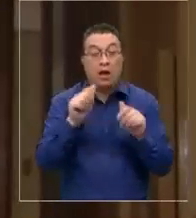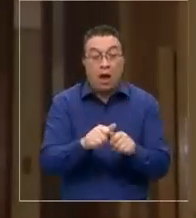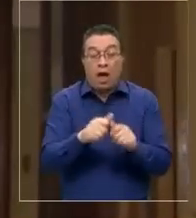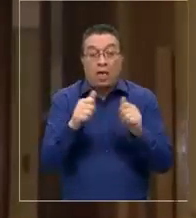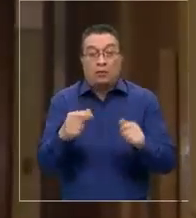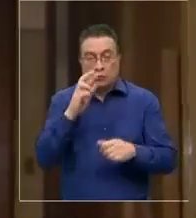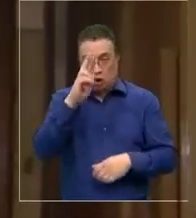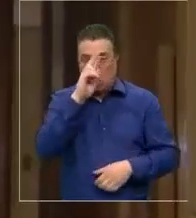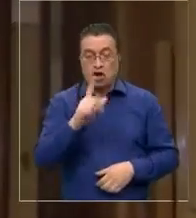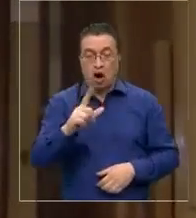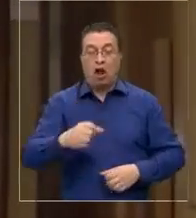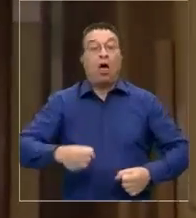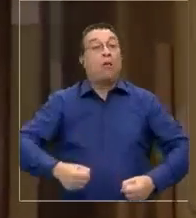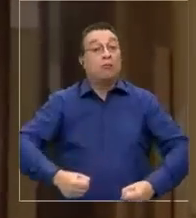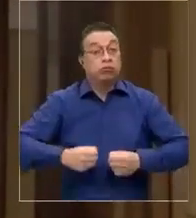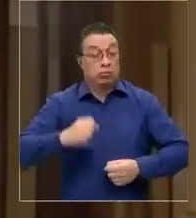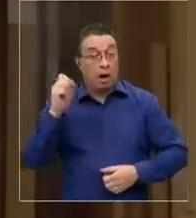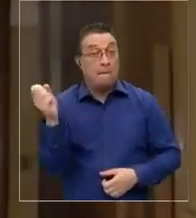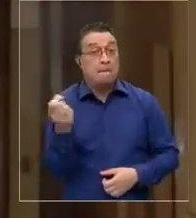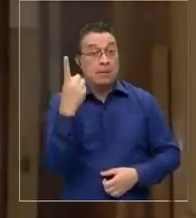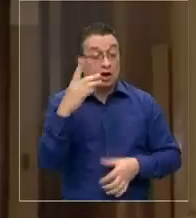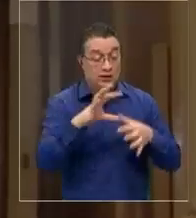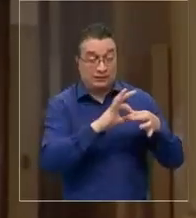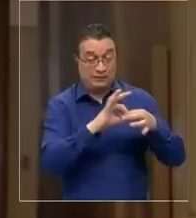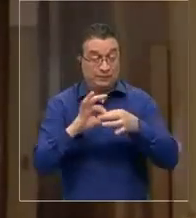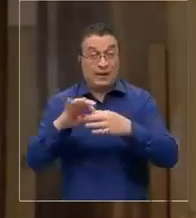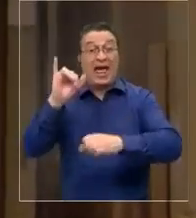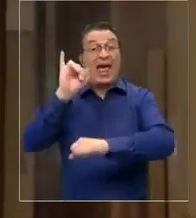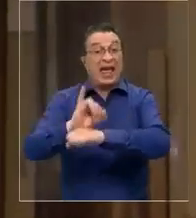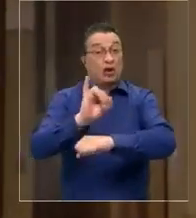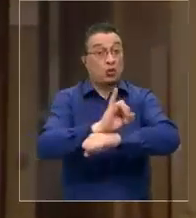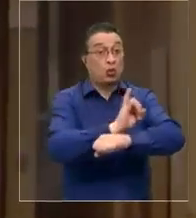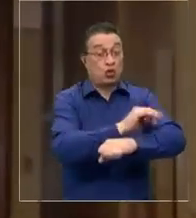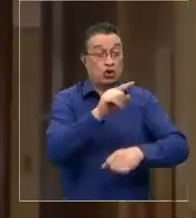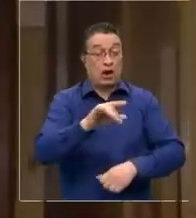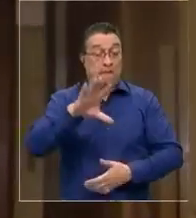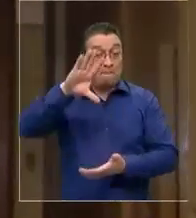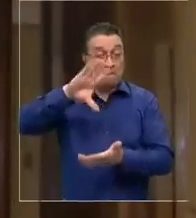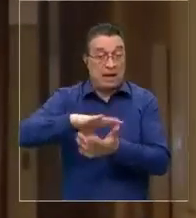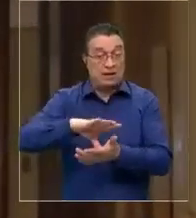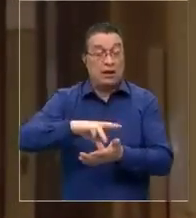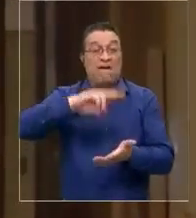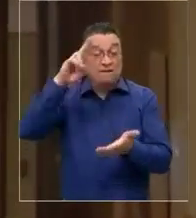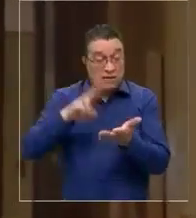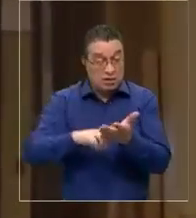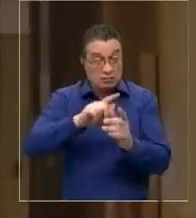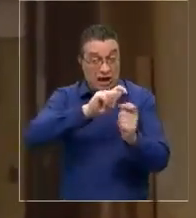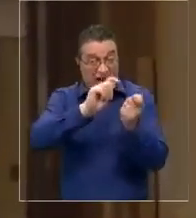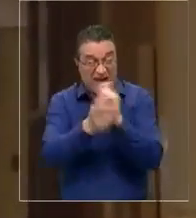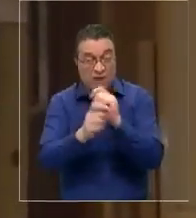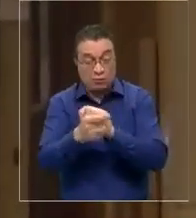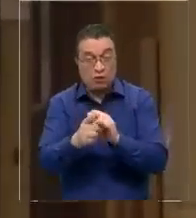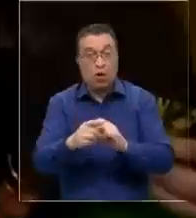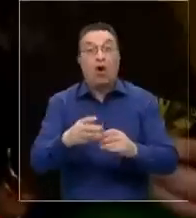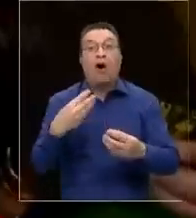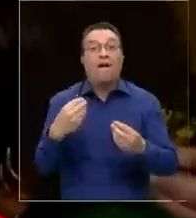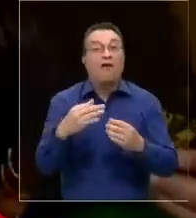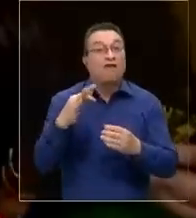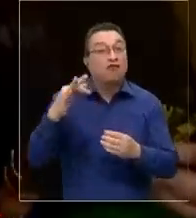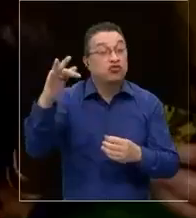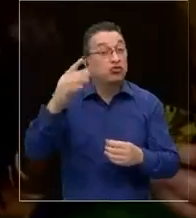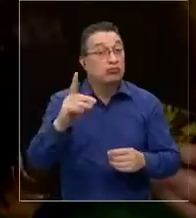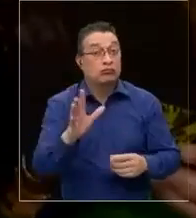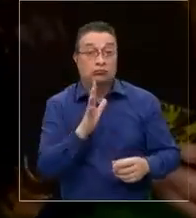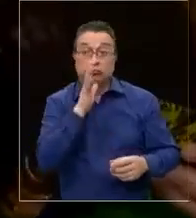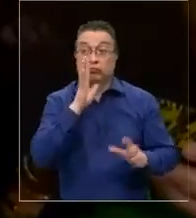no toma un rol principal en que el contexto institucional del país en que se van a hacer efectivas esas reformas no es sostenible.